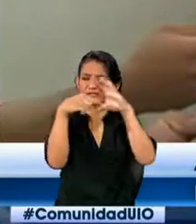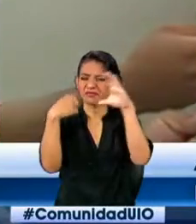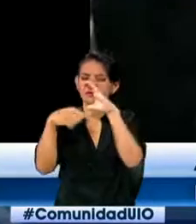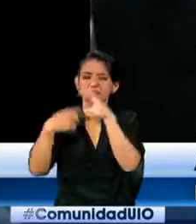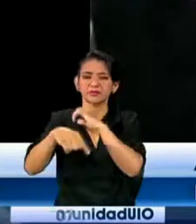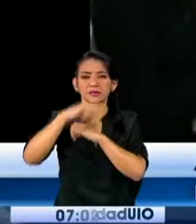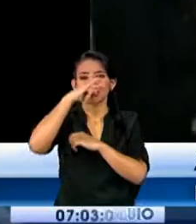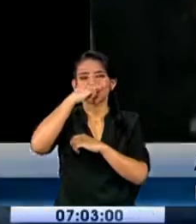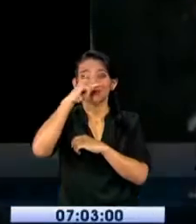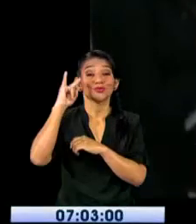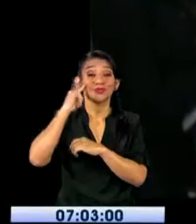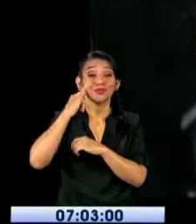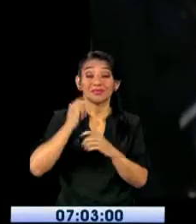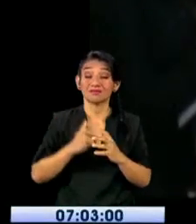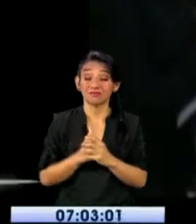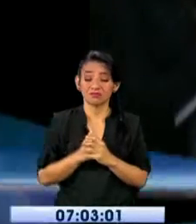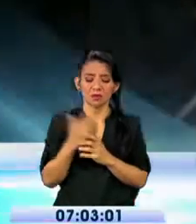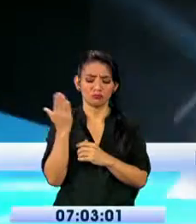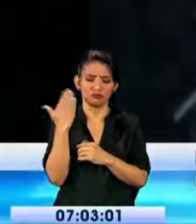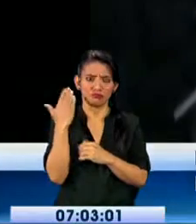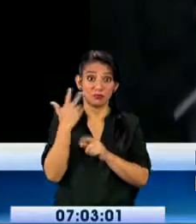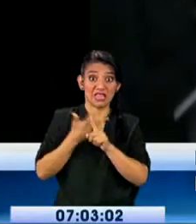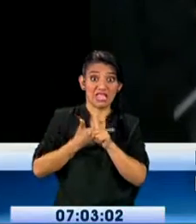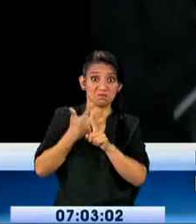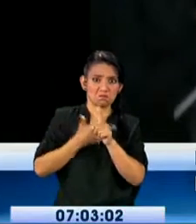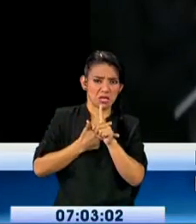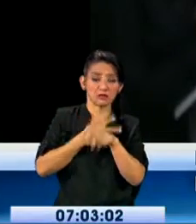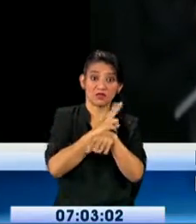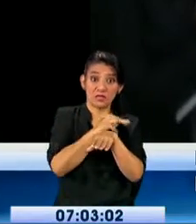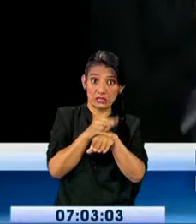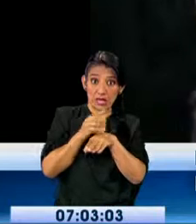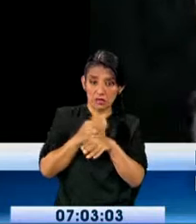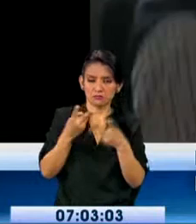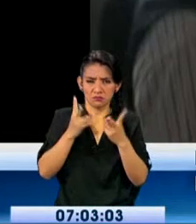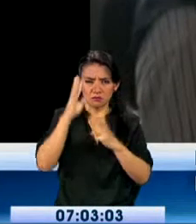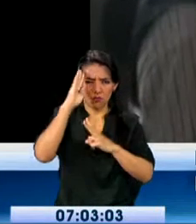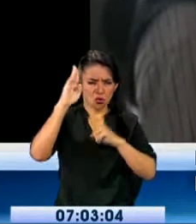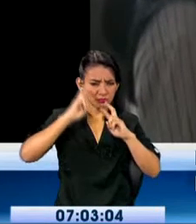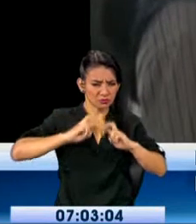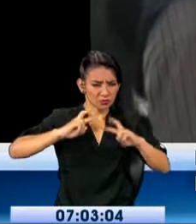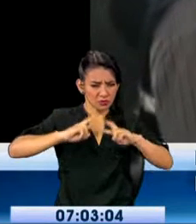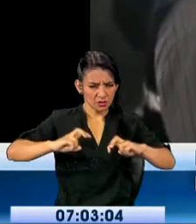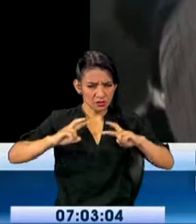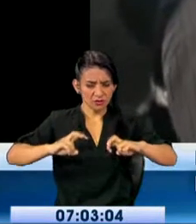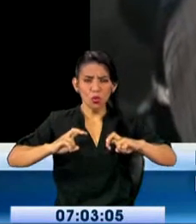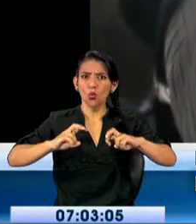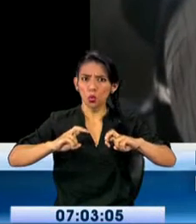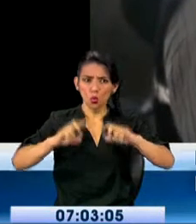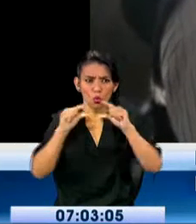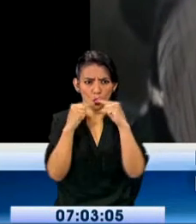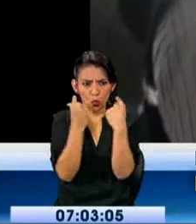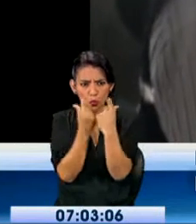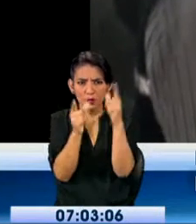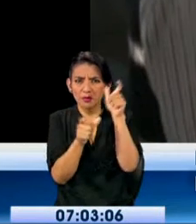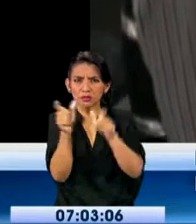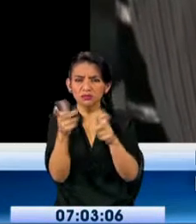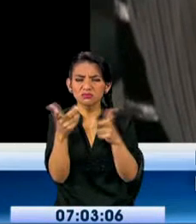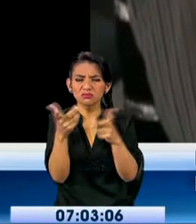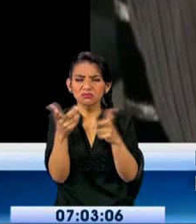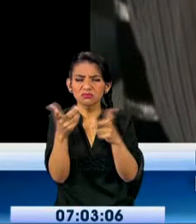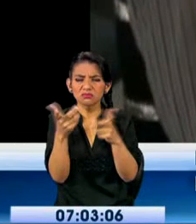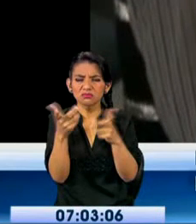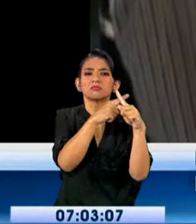edad, ¿no? 3 meses de trabajo de inteligencia por parte de la Fiscalía logró descubrir una red de personas que se dedicaban al delito